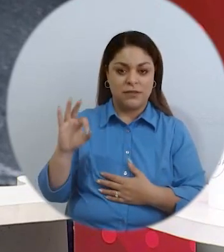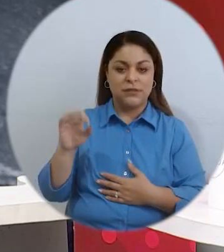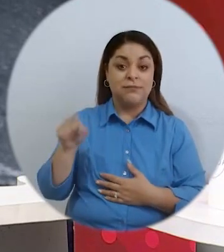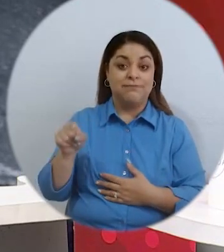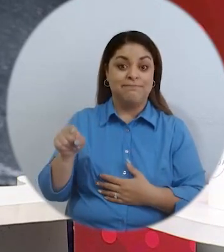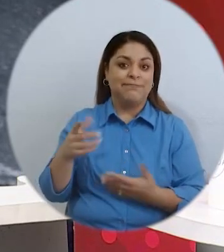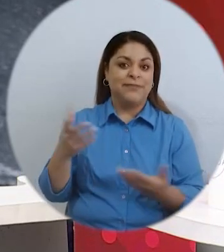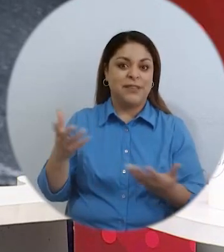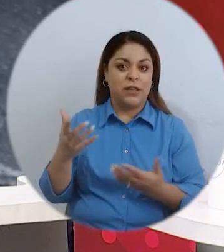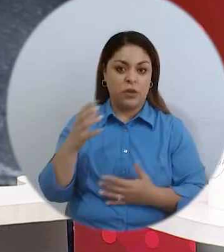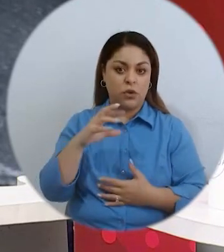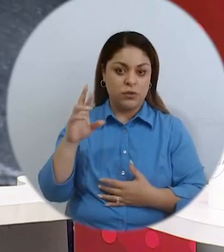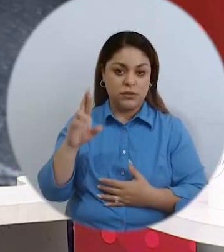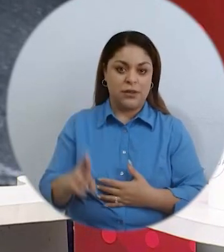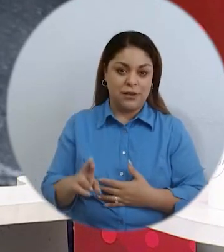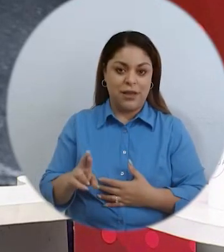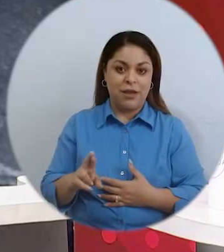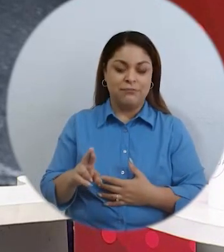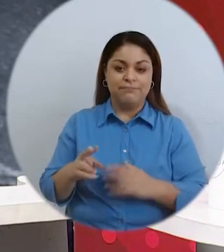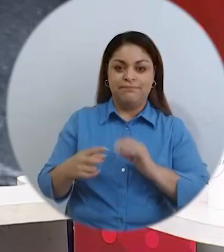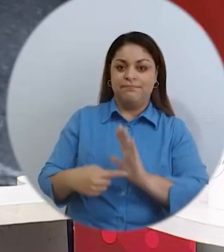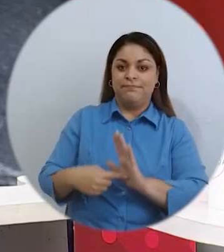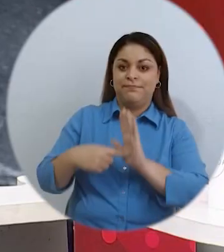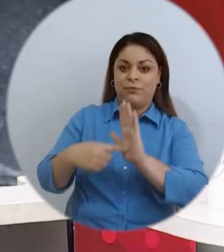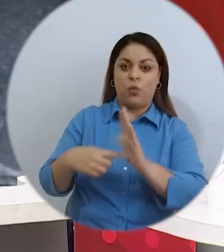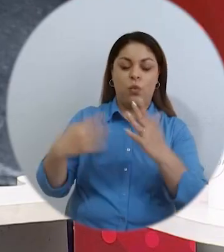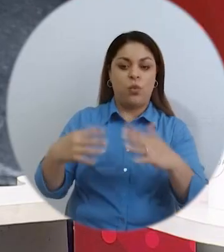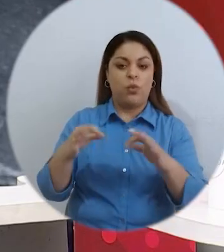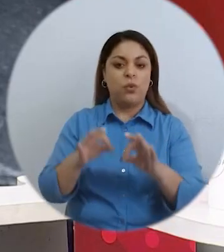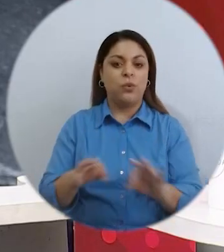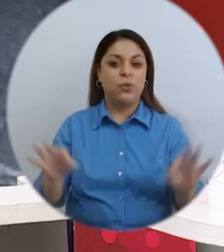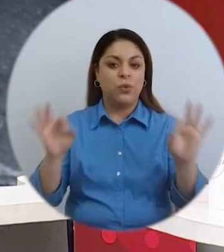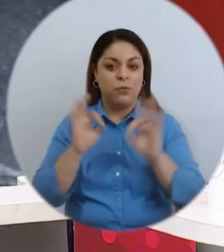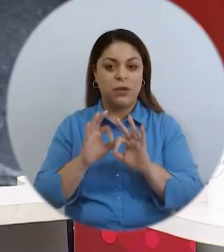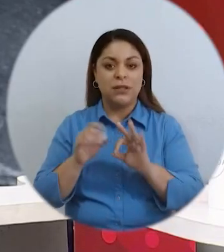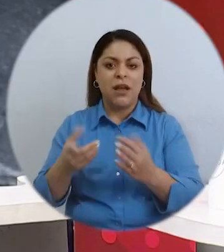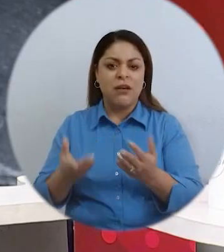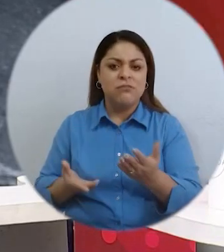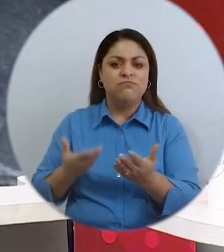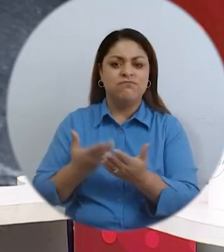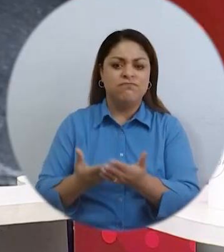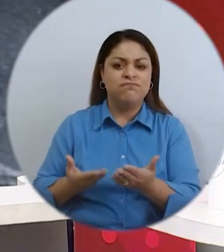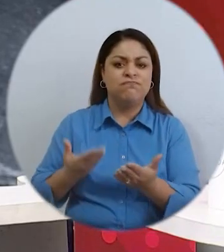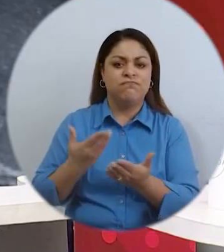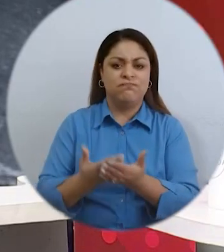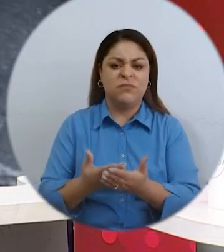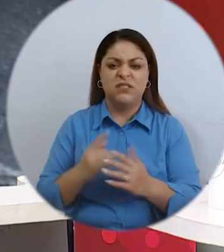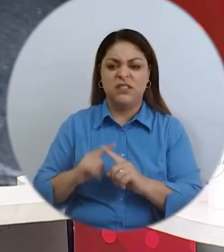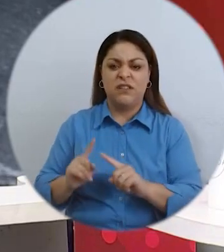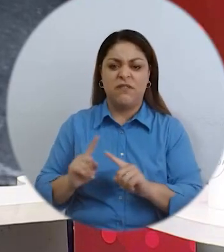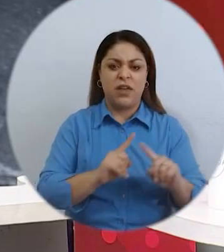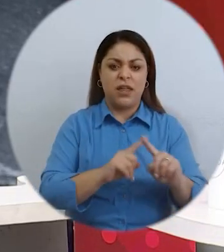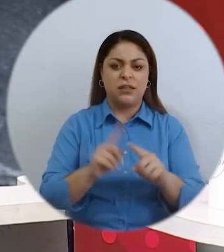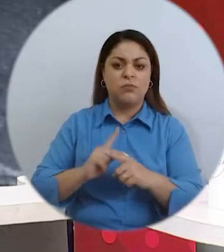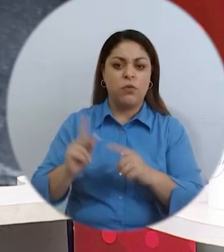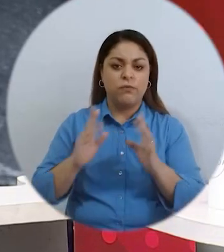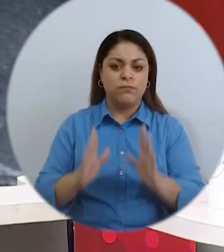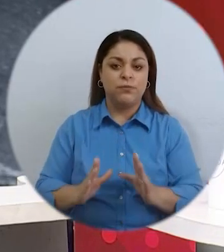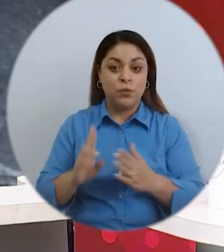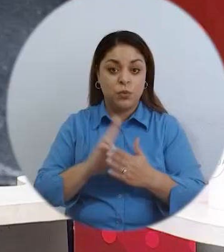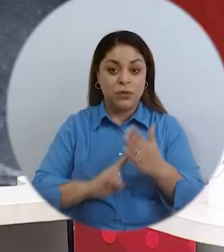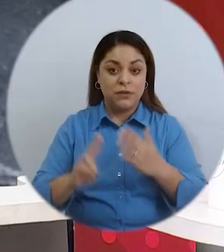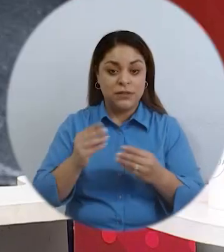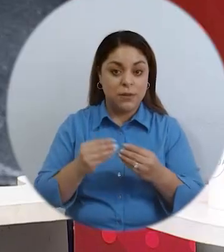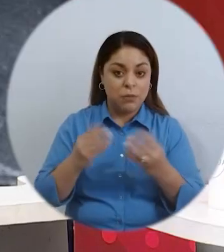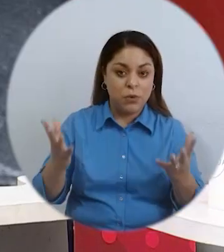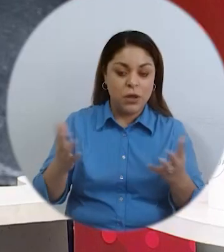Francia, en la cual Costa Rica fue pues una figura bien importante, aportes de las diferentes profesionales de nuestras